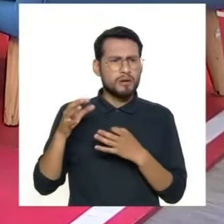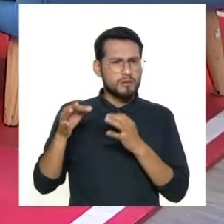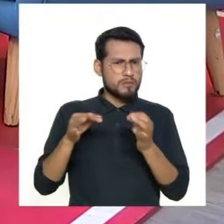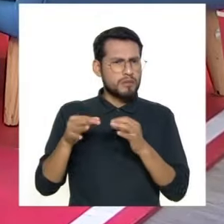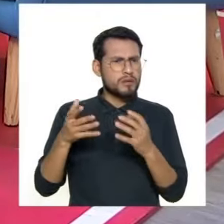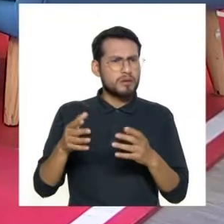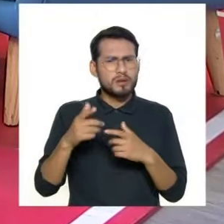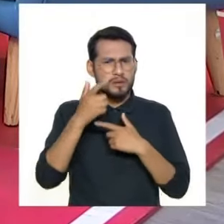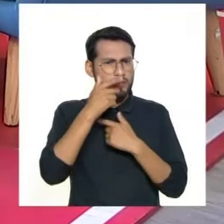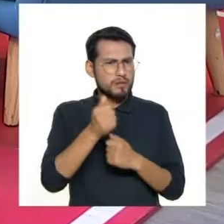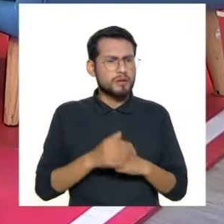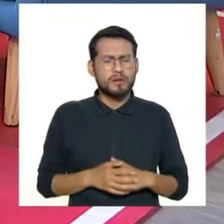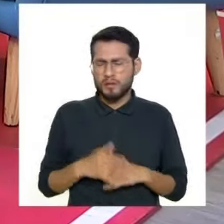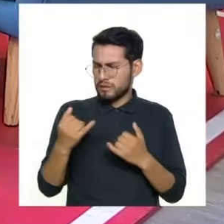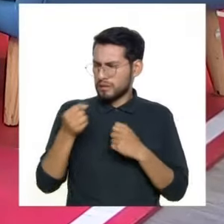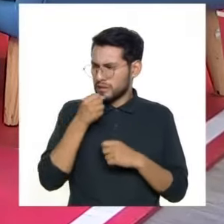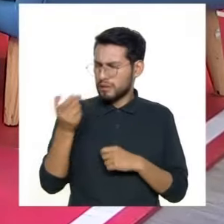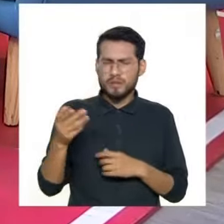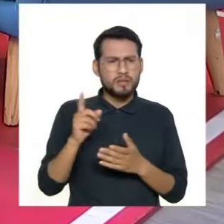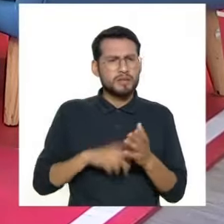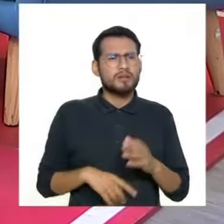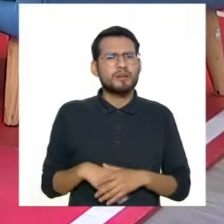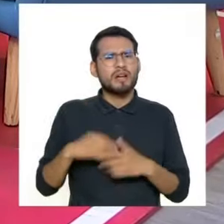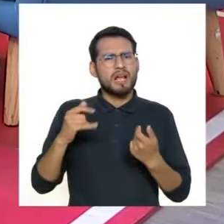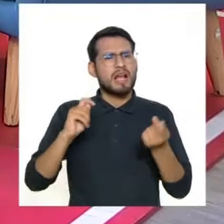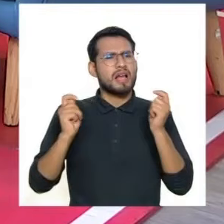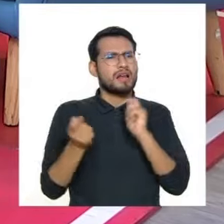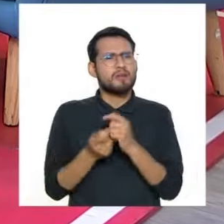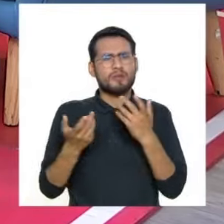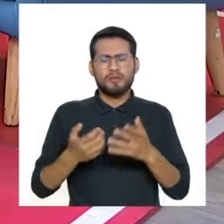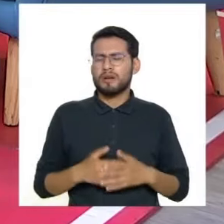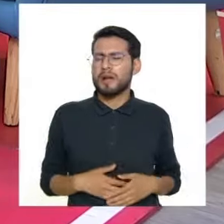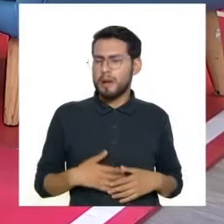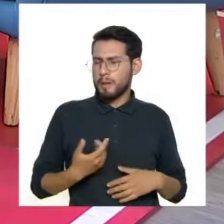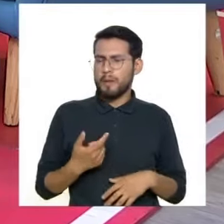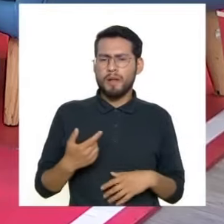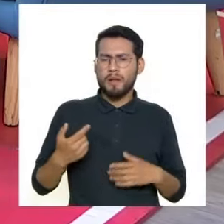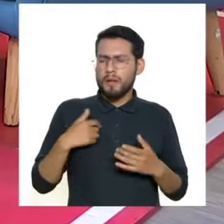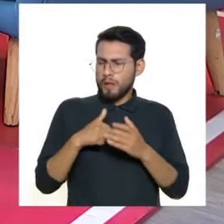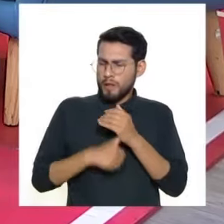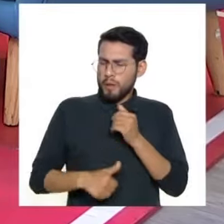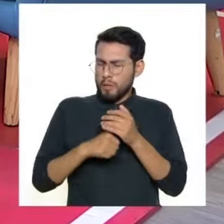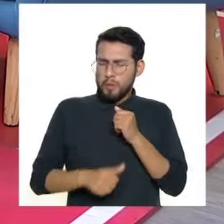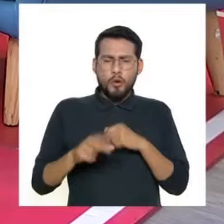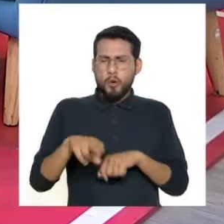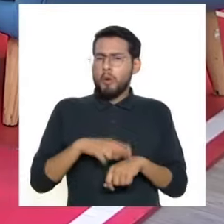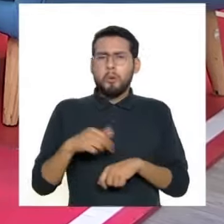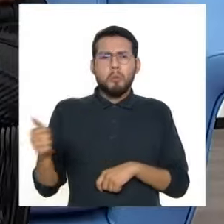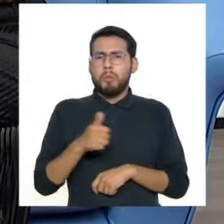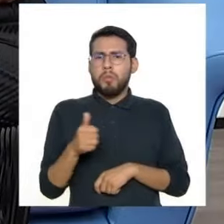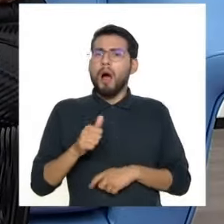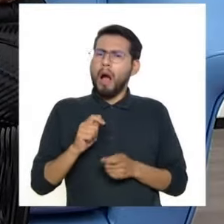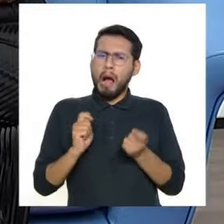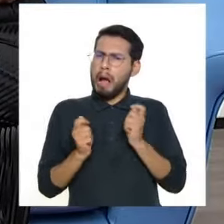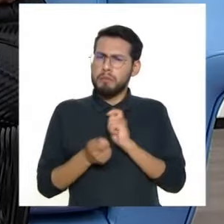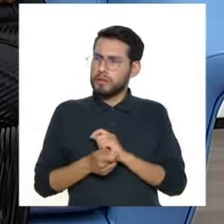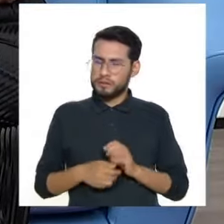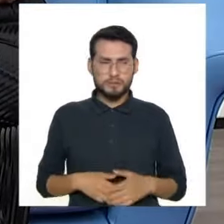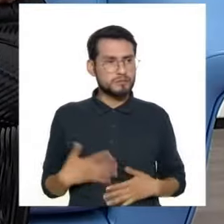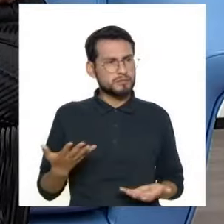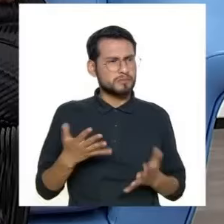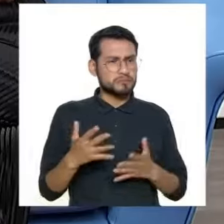esta interesante entrevista Es el cambio en los hábitos de evacuación cuando uno va a defecar no porque uno